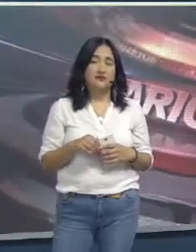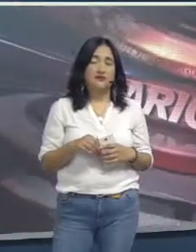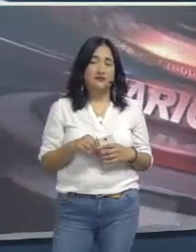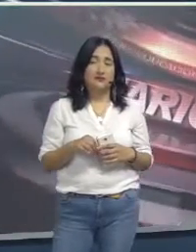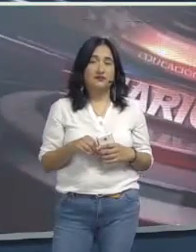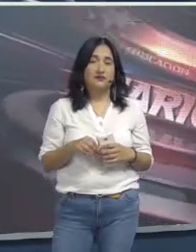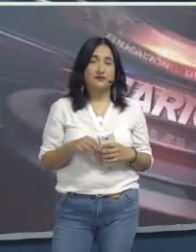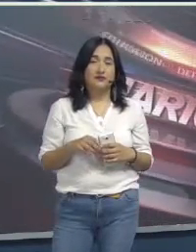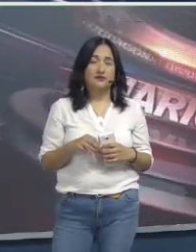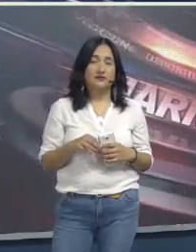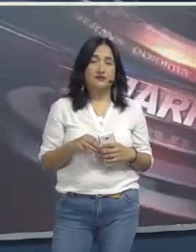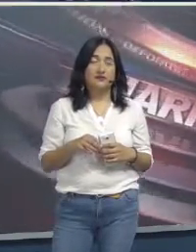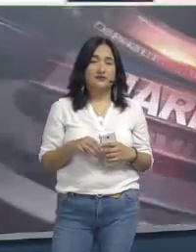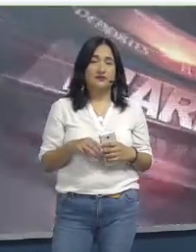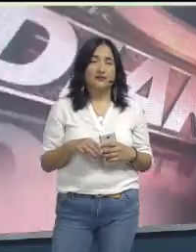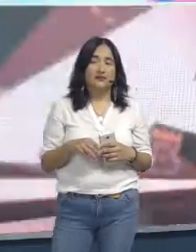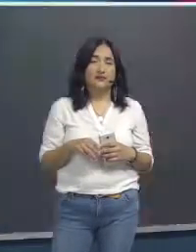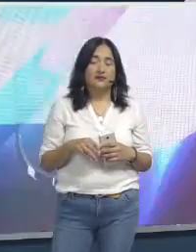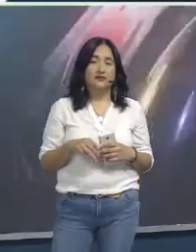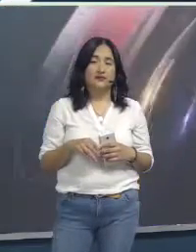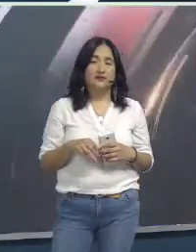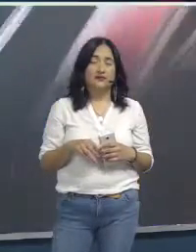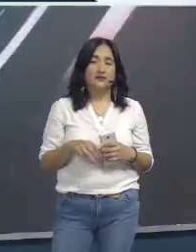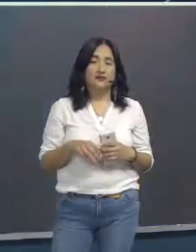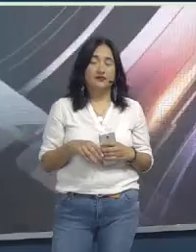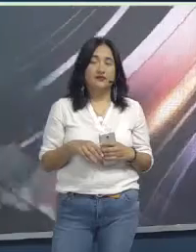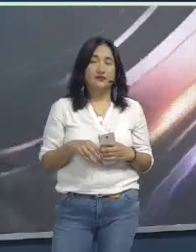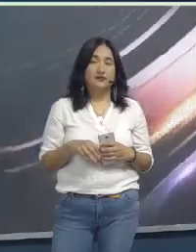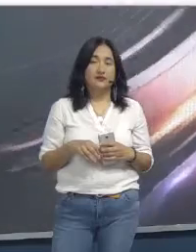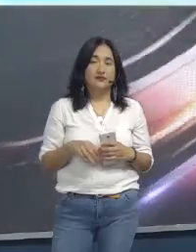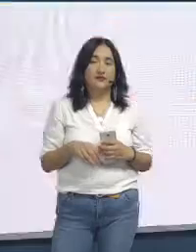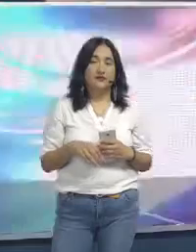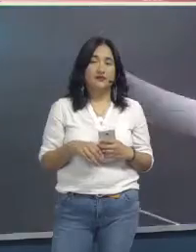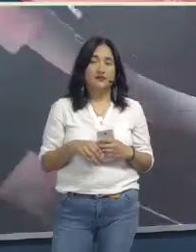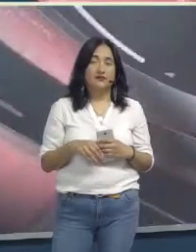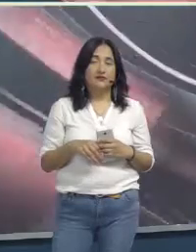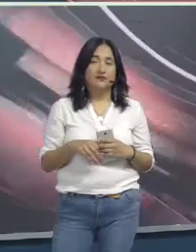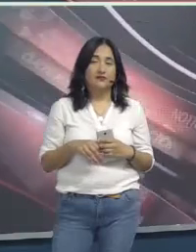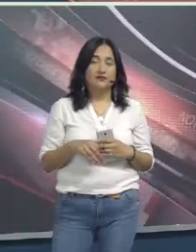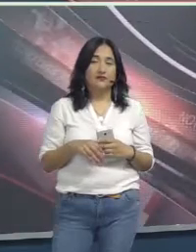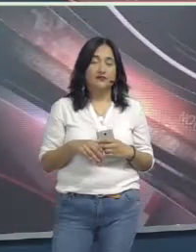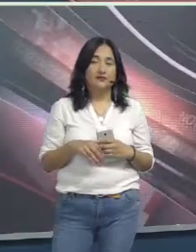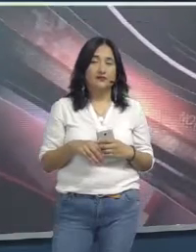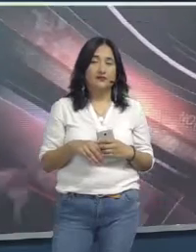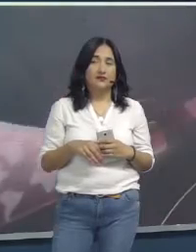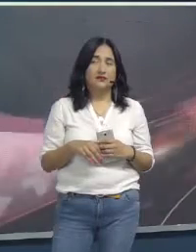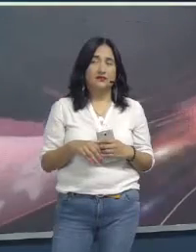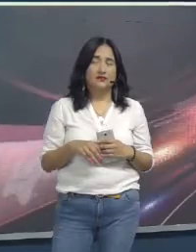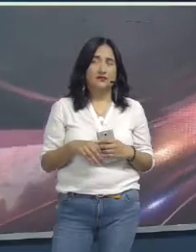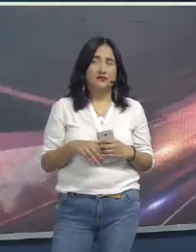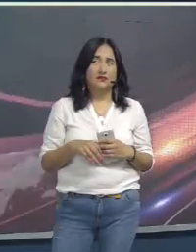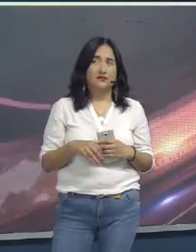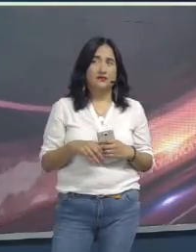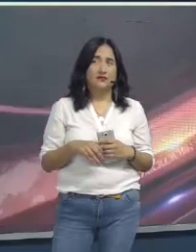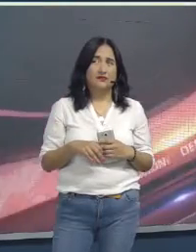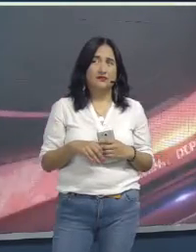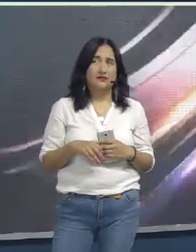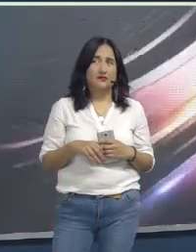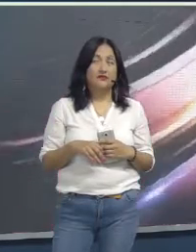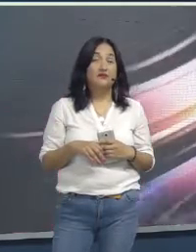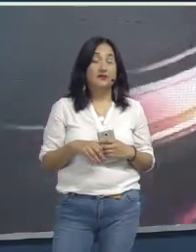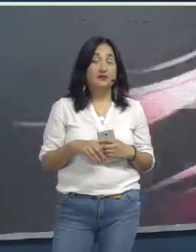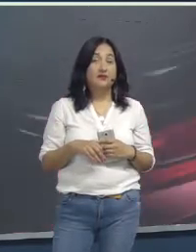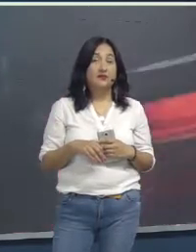trabajan de manera permanente en un espacio amplio, bien ventilado, para poder continuar y ya sobre probablemente fines de esta semana